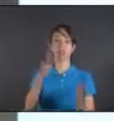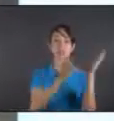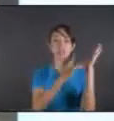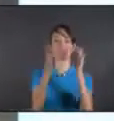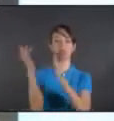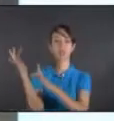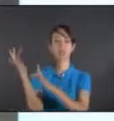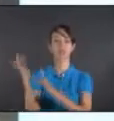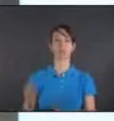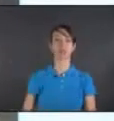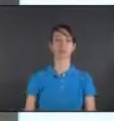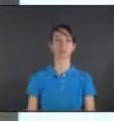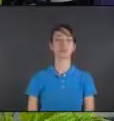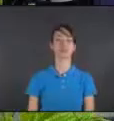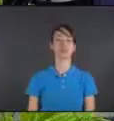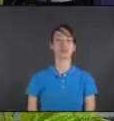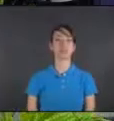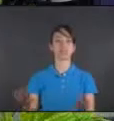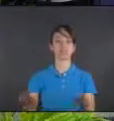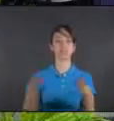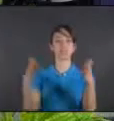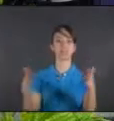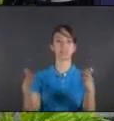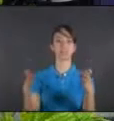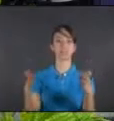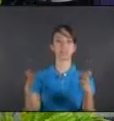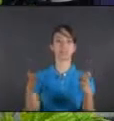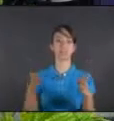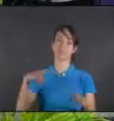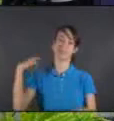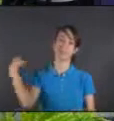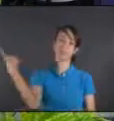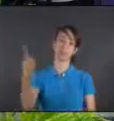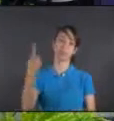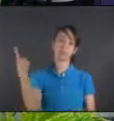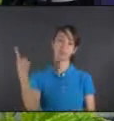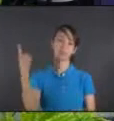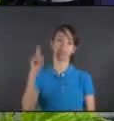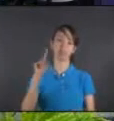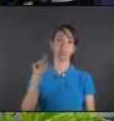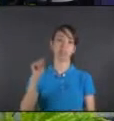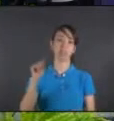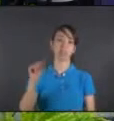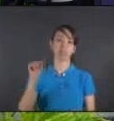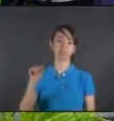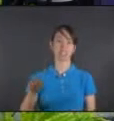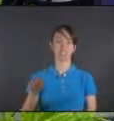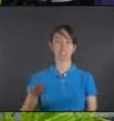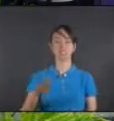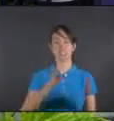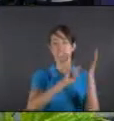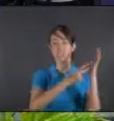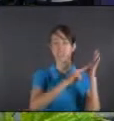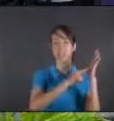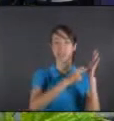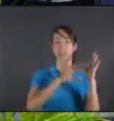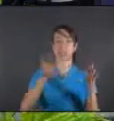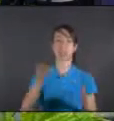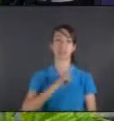ahora experimentamos no es digna de comparar con las glorias que vendrán.